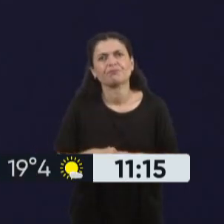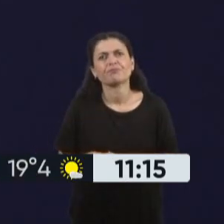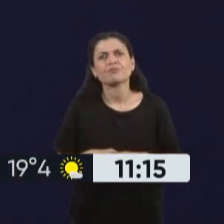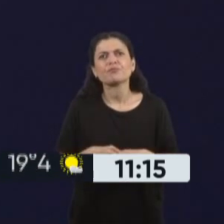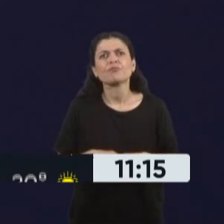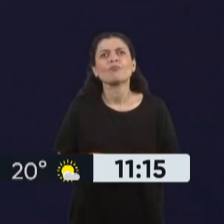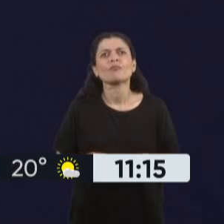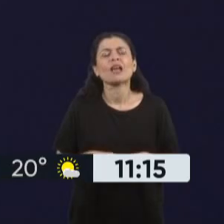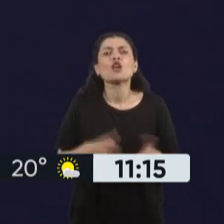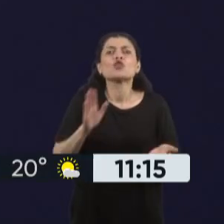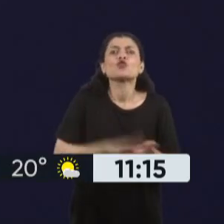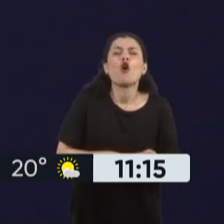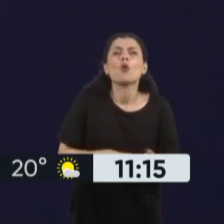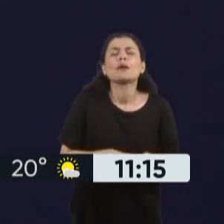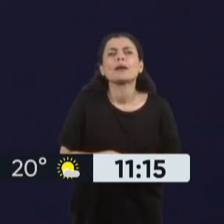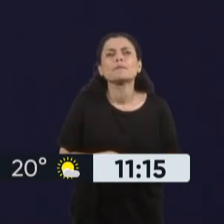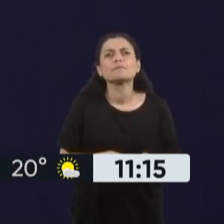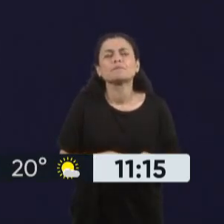Con respecto a...